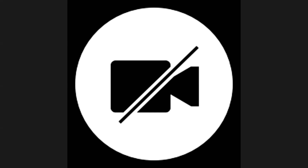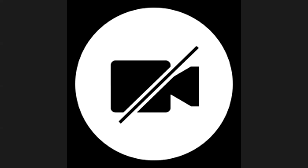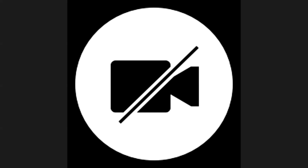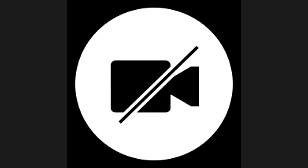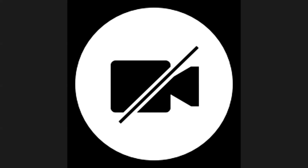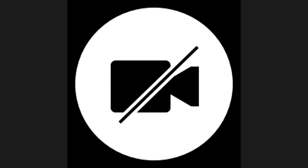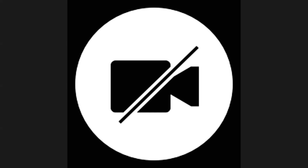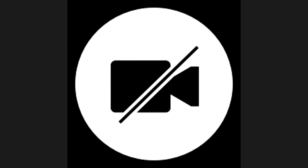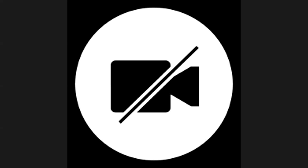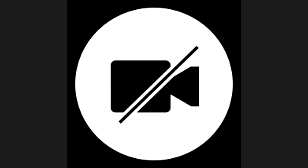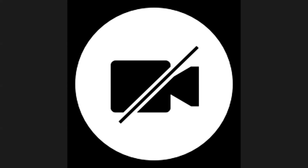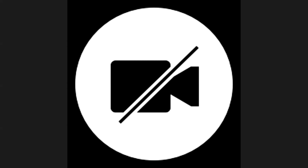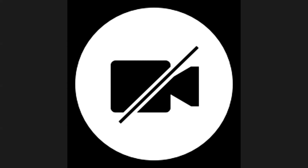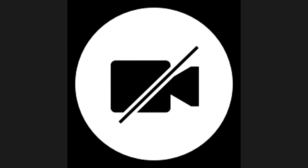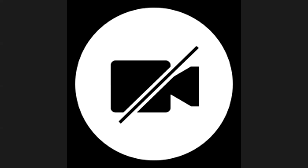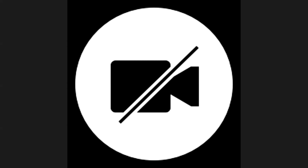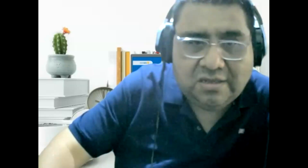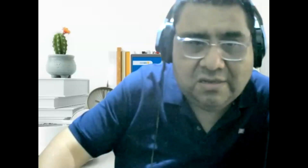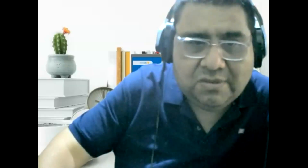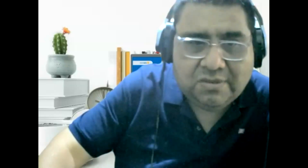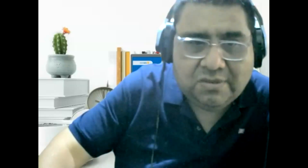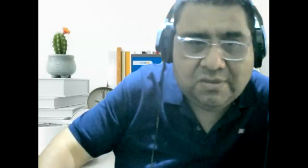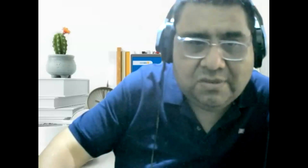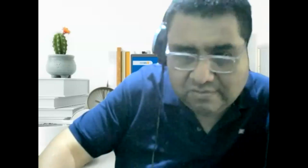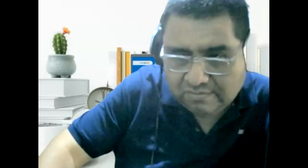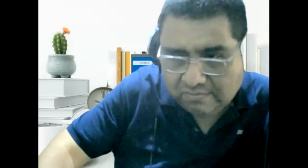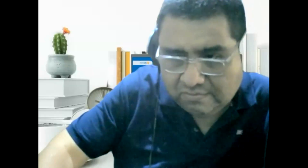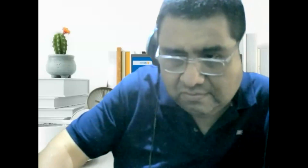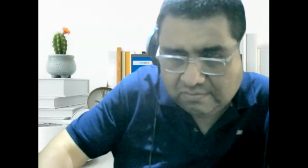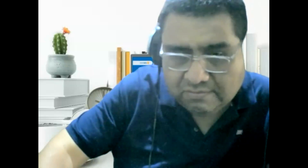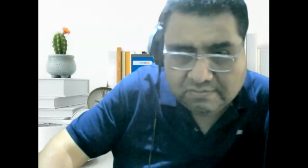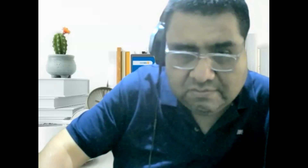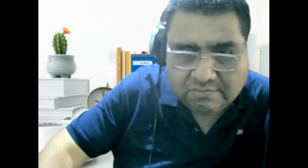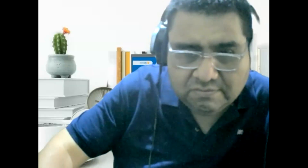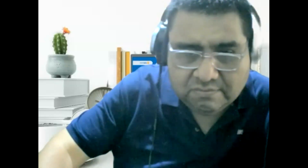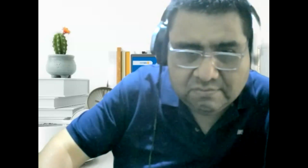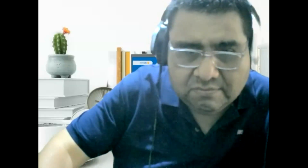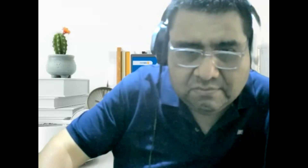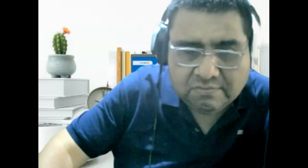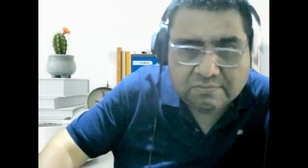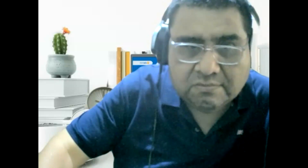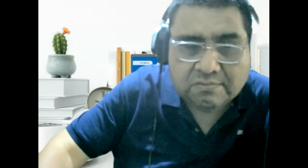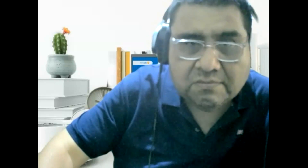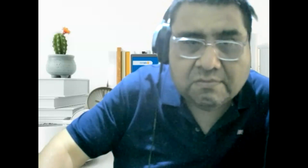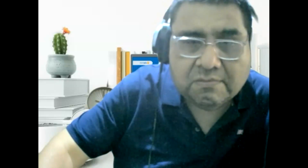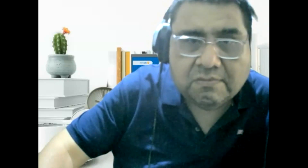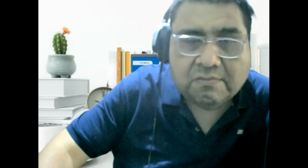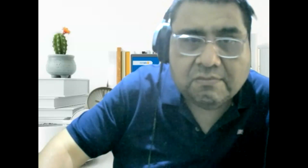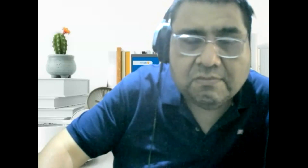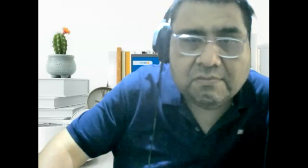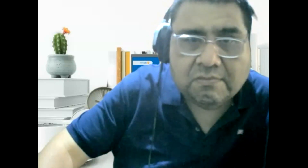¿Ya? Profesor, ¿puedo hacer una pregunta? Sí, dígame. Si ese curso lo dan los paramédicos, ¿por qué entonces nos